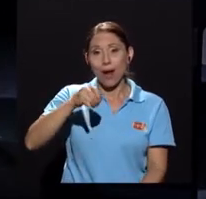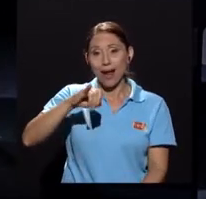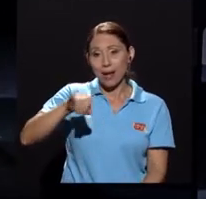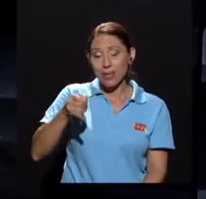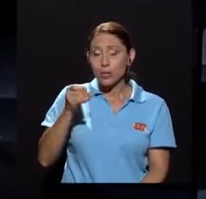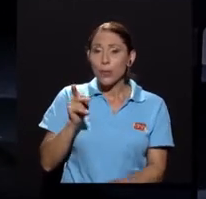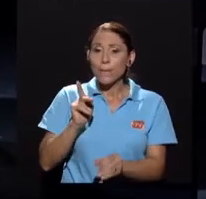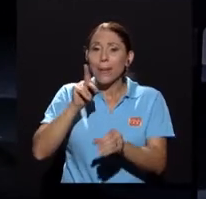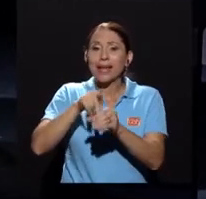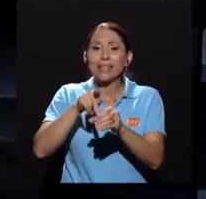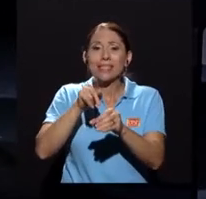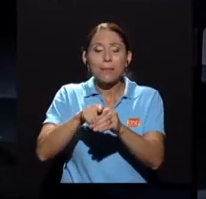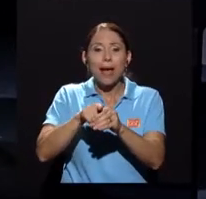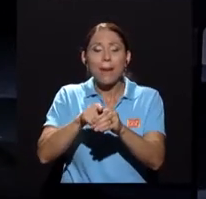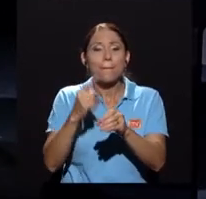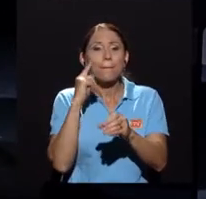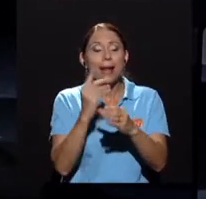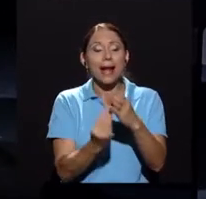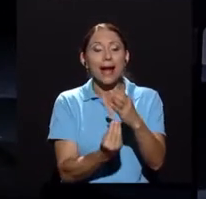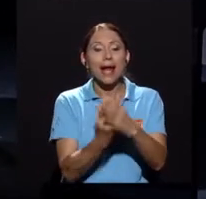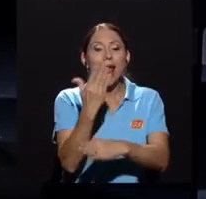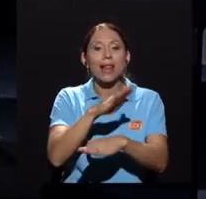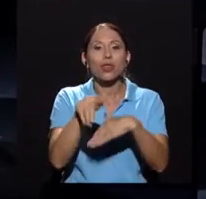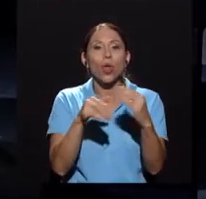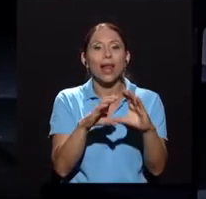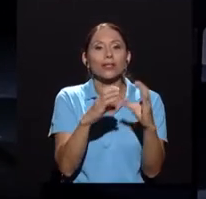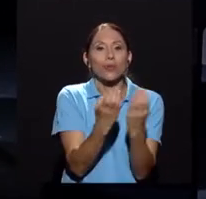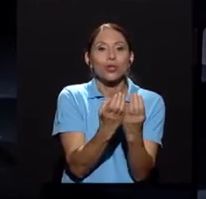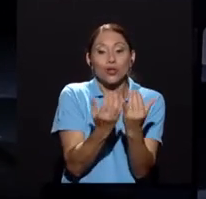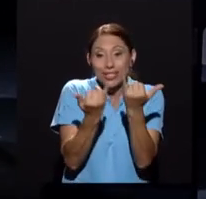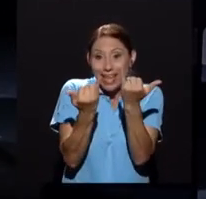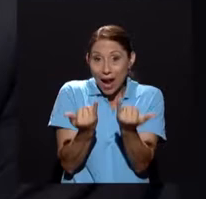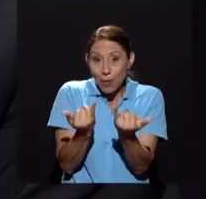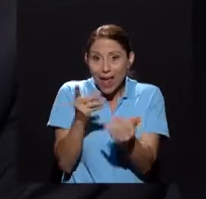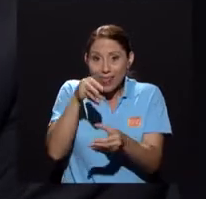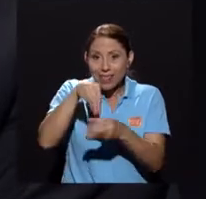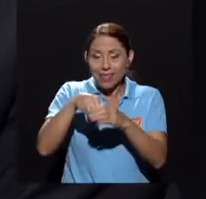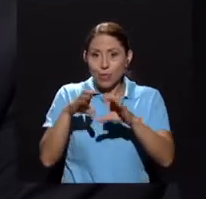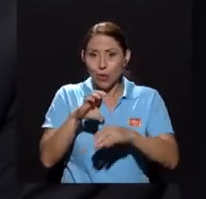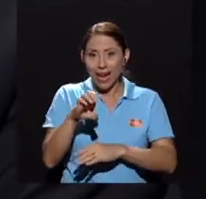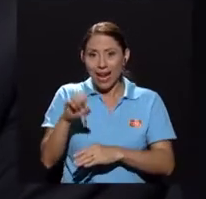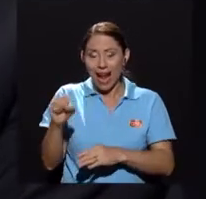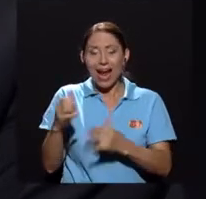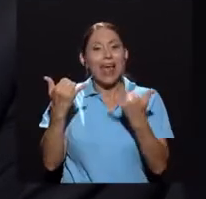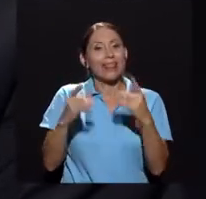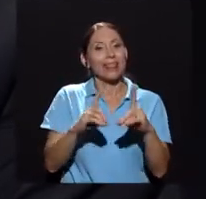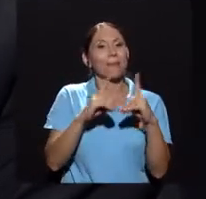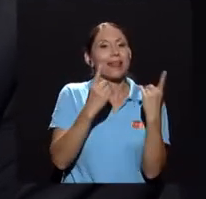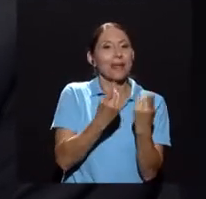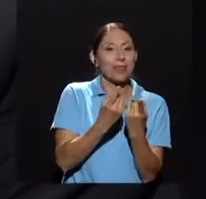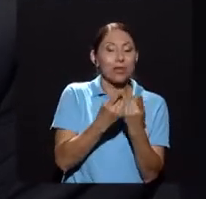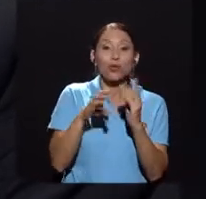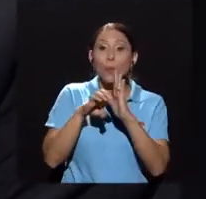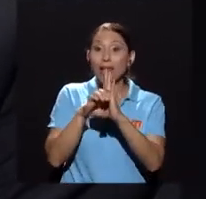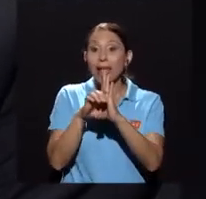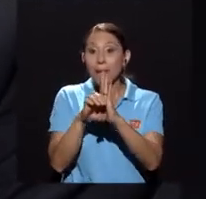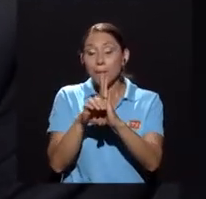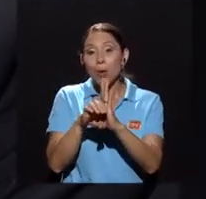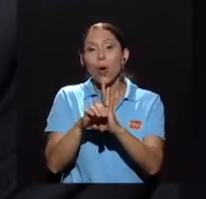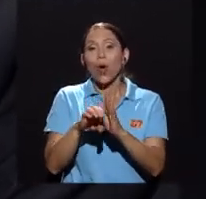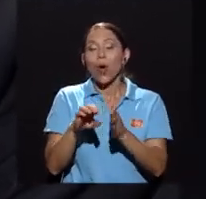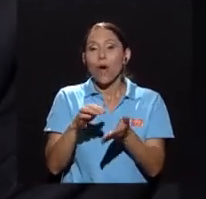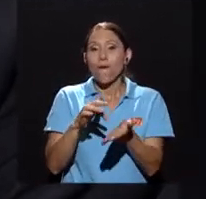de todas las comisiones que hoy son departamentos y divisiones dentro de la caja por ejemplo en farmacoterapia verán que es un